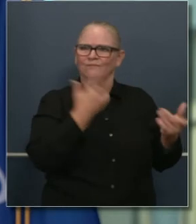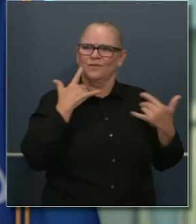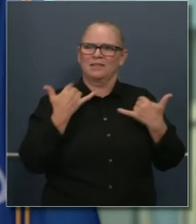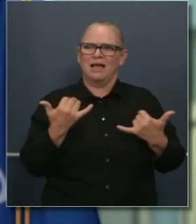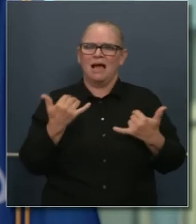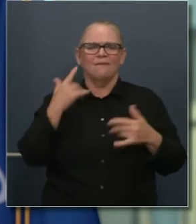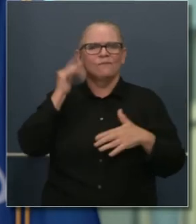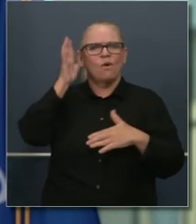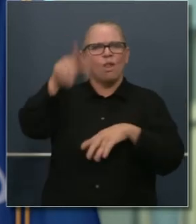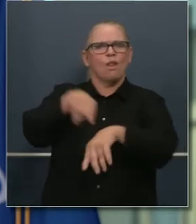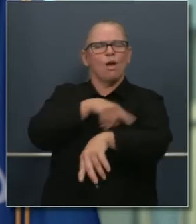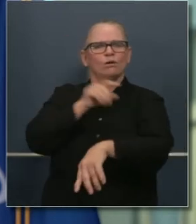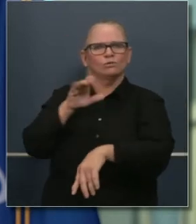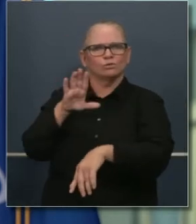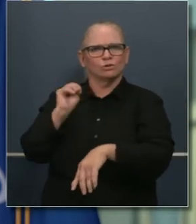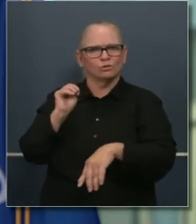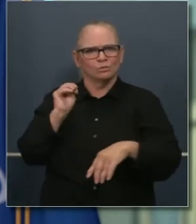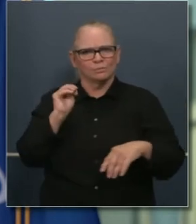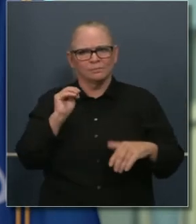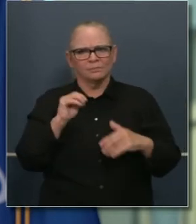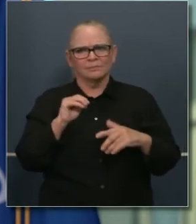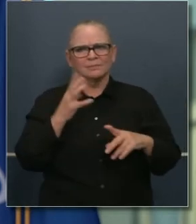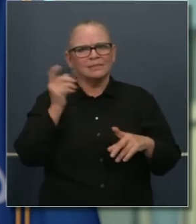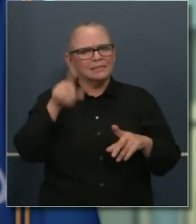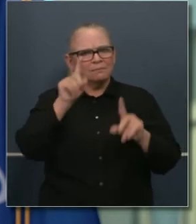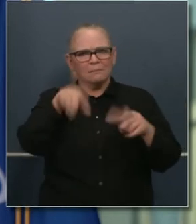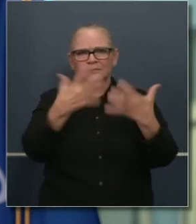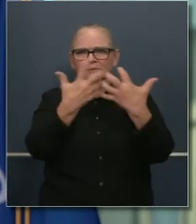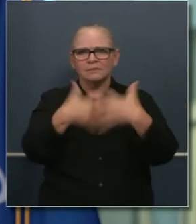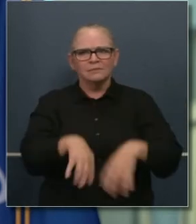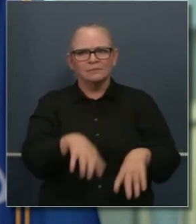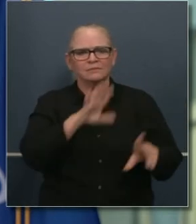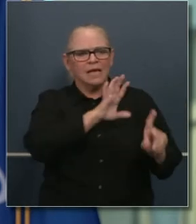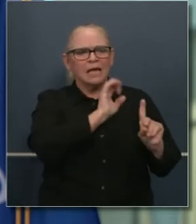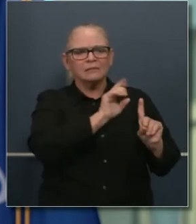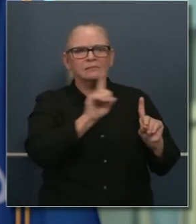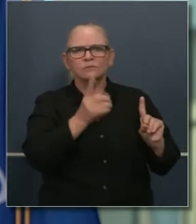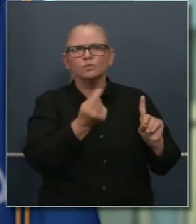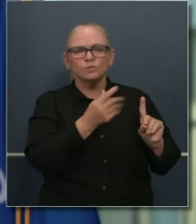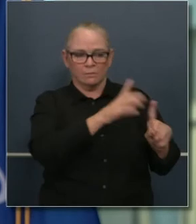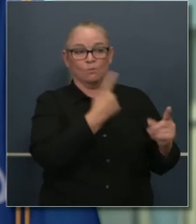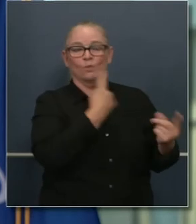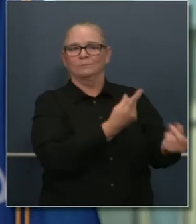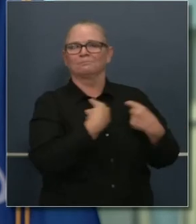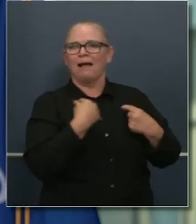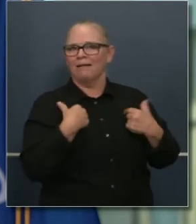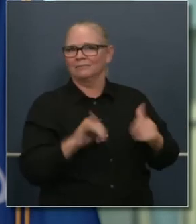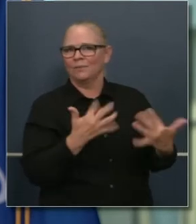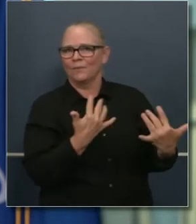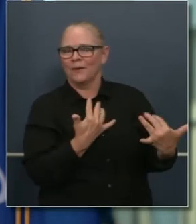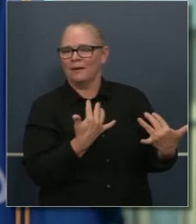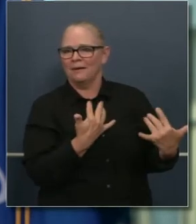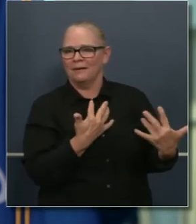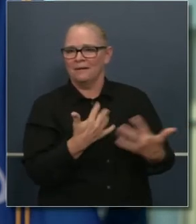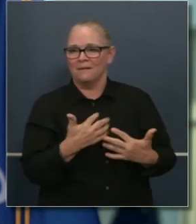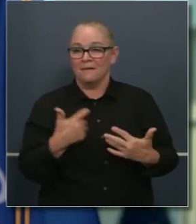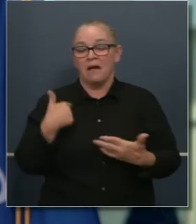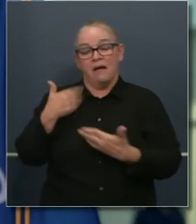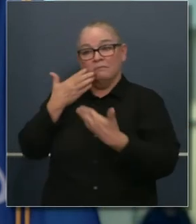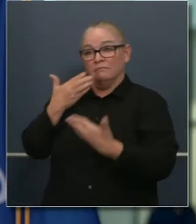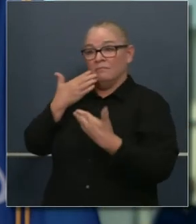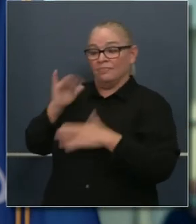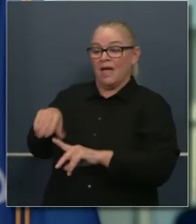a largo plazo y queremos tener más especificidad y detalle en la respuesta del dt pero sí quiero agradecer el trabajo